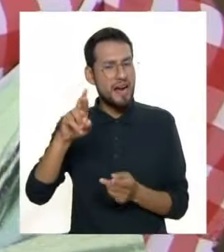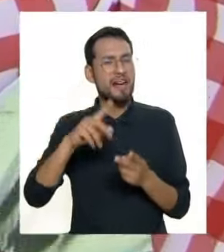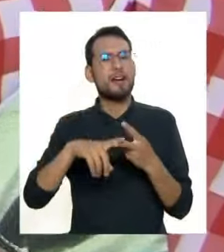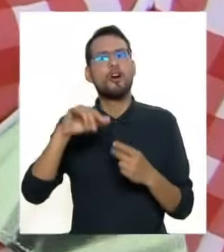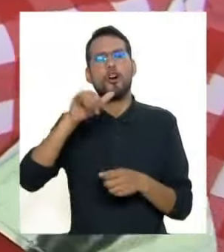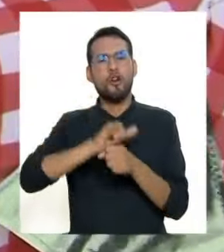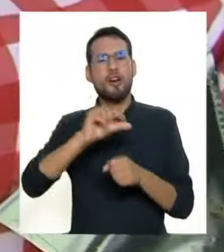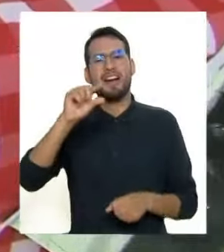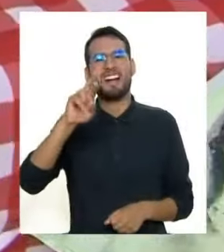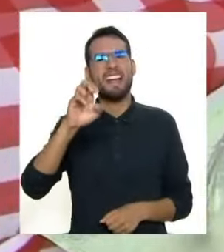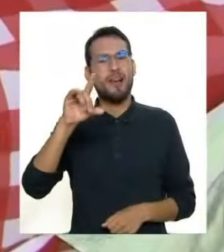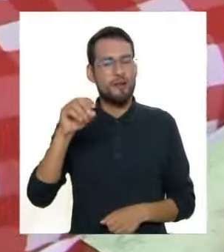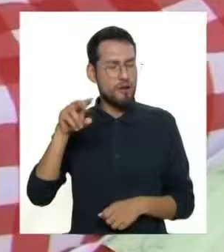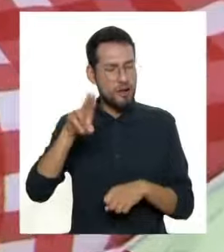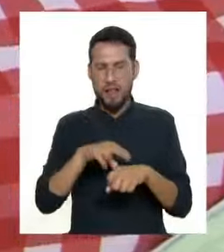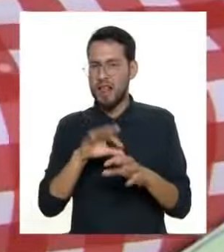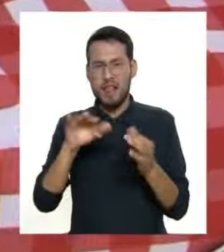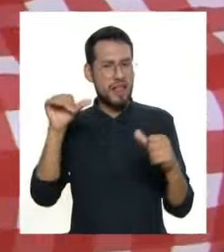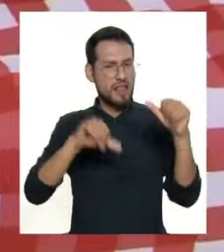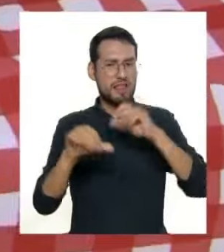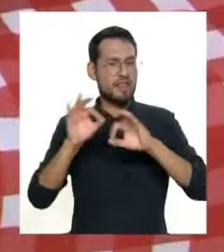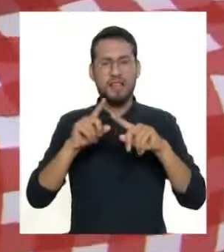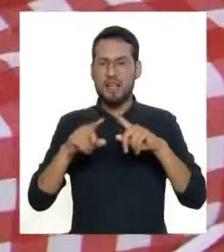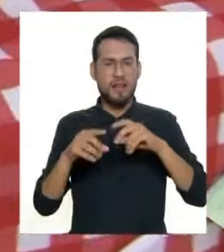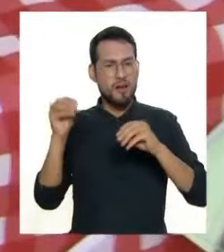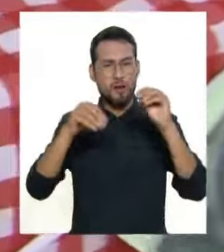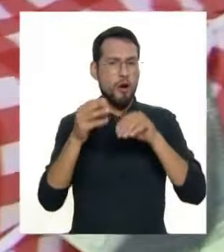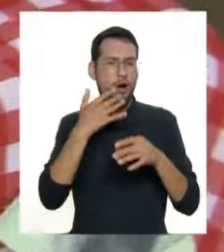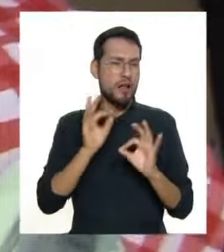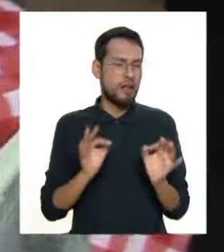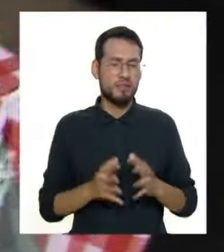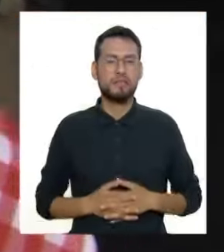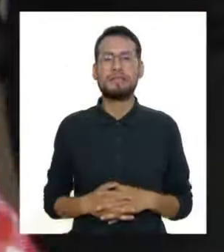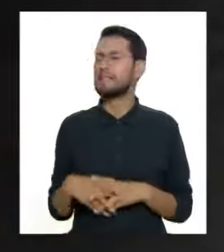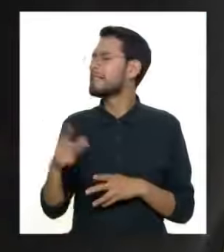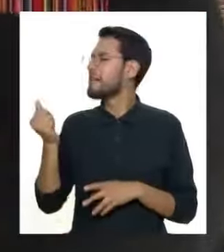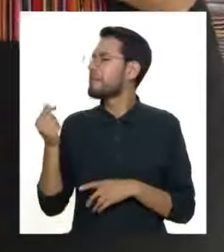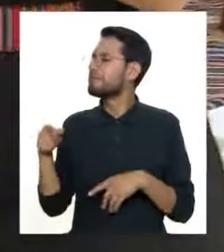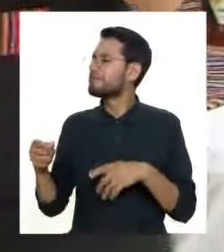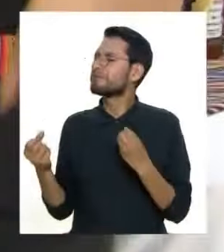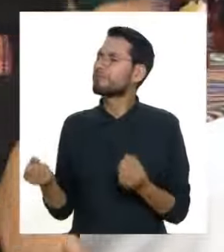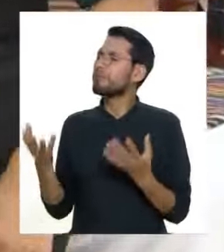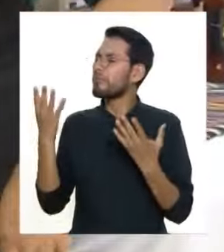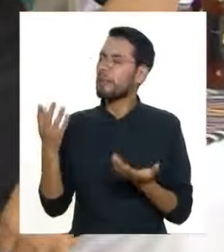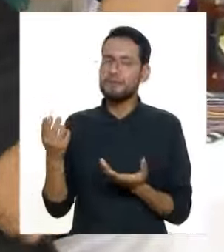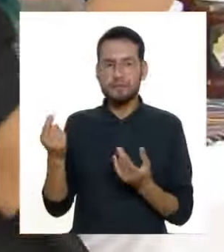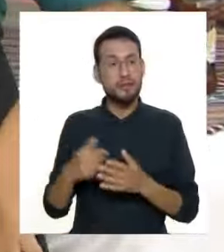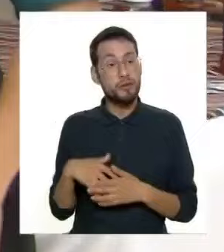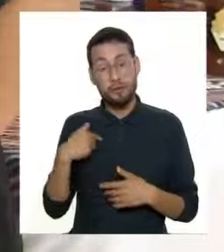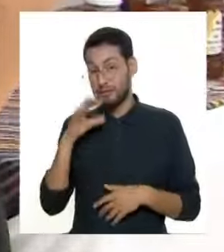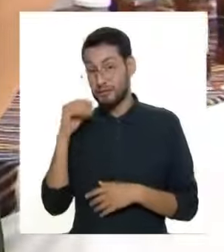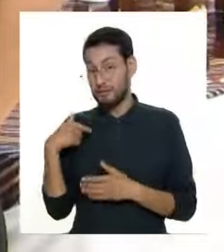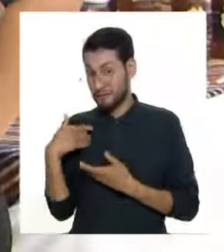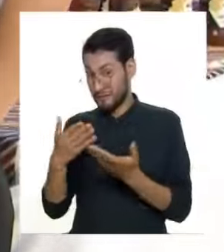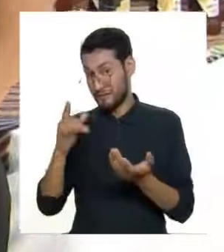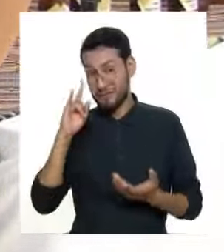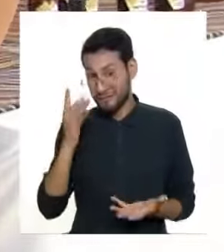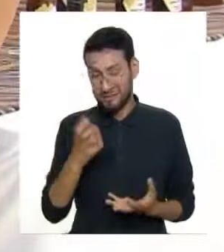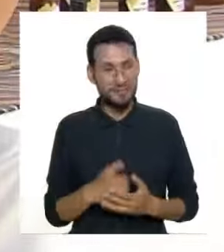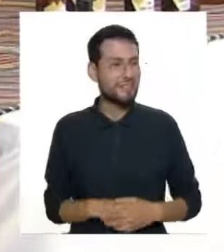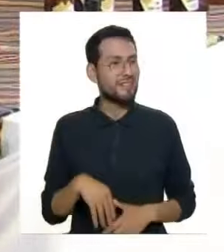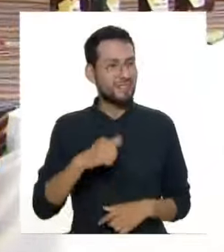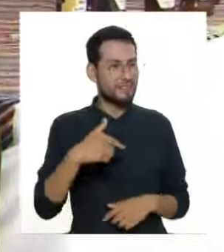los productos son naturales, sin colorantes, sin preservantes. Lo bueno que son... ¿Desde cuánto están estos yogures naturales? Uy, qué rico, te llevo, Uchi. Habla, habla.